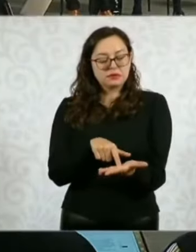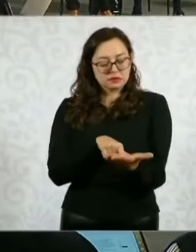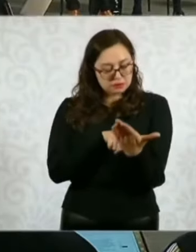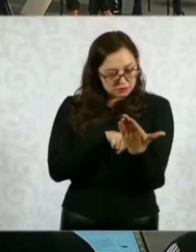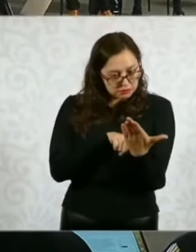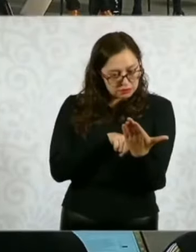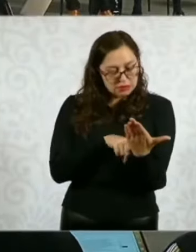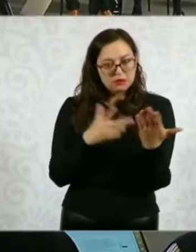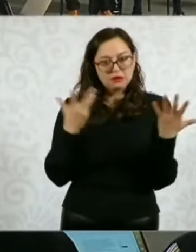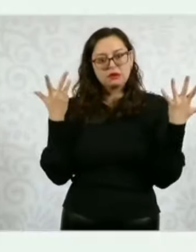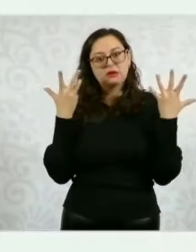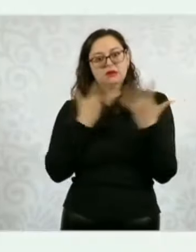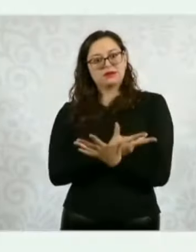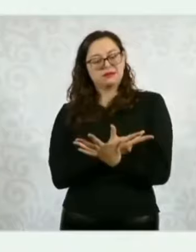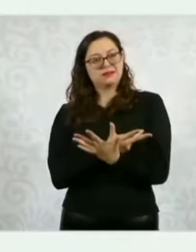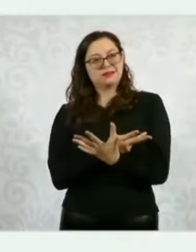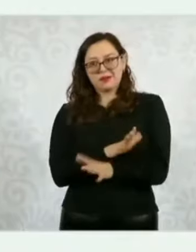versión oficial